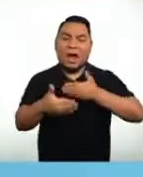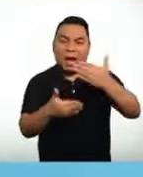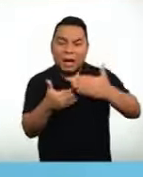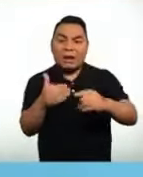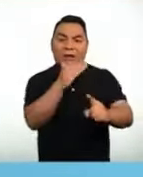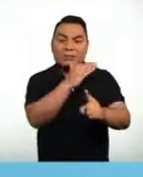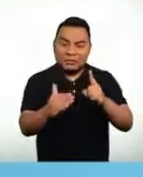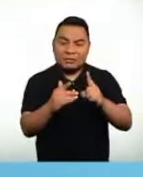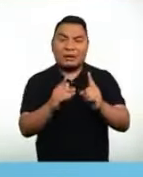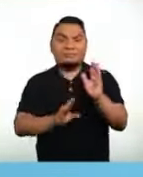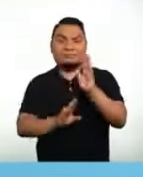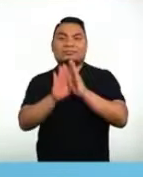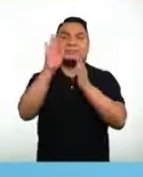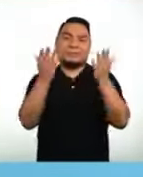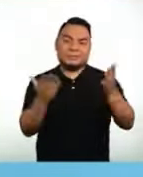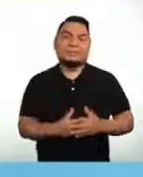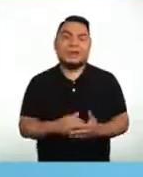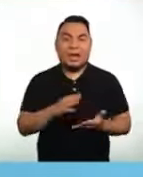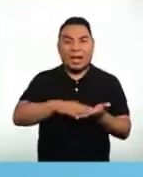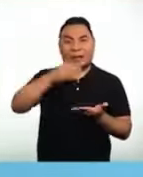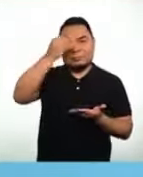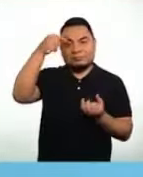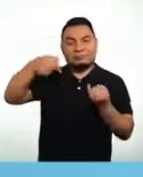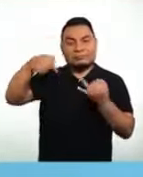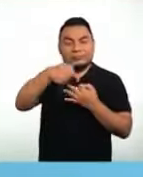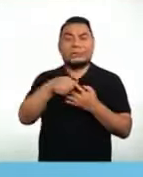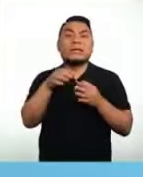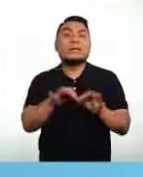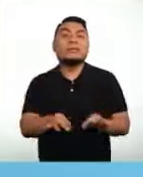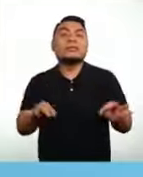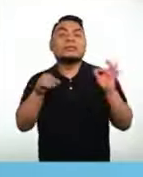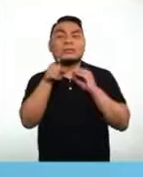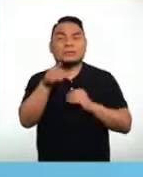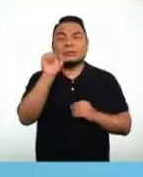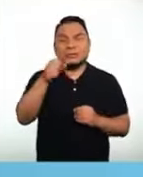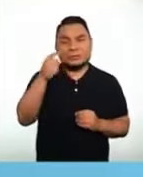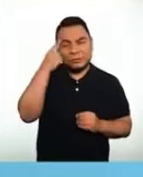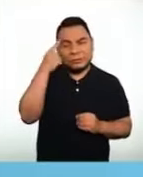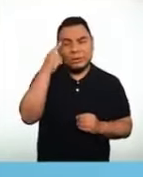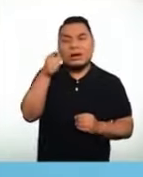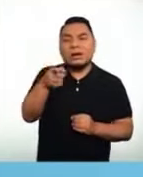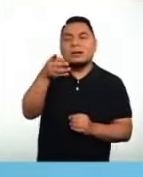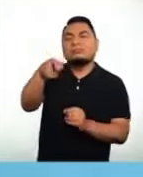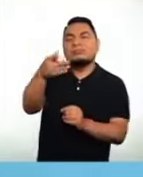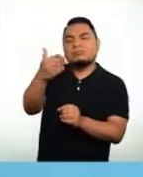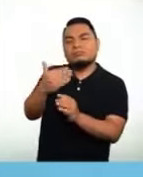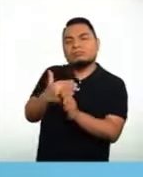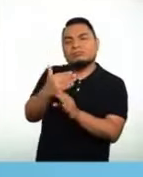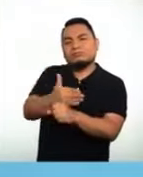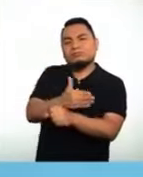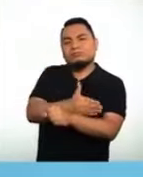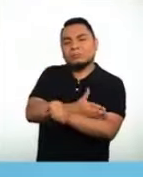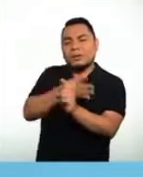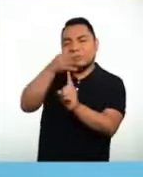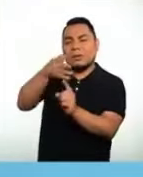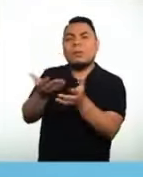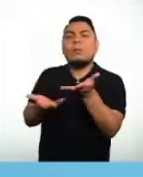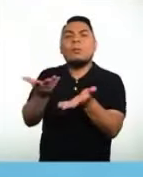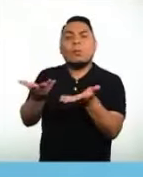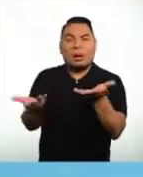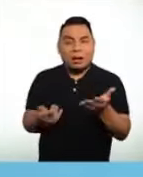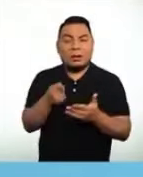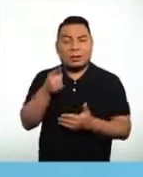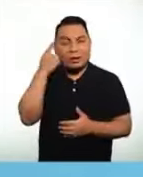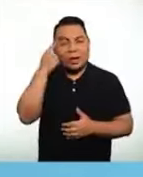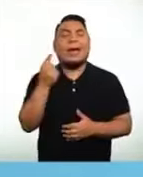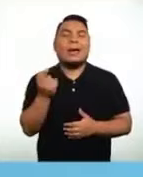inicio, avance y logro de aprendizajes. Lo importante es reconocer en qué parte del proceso estamos,